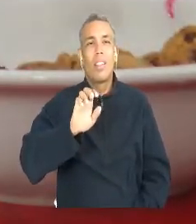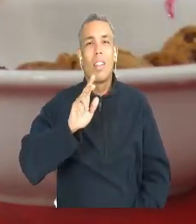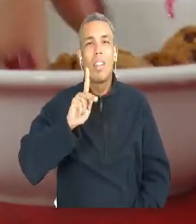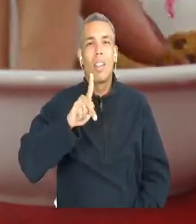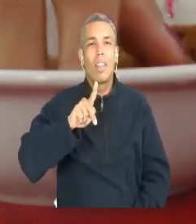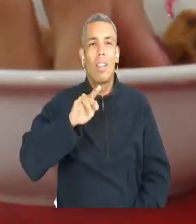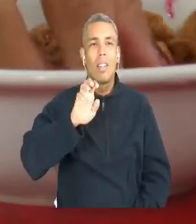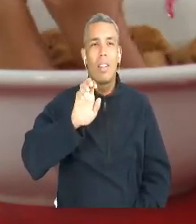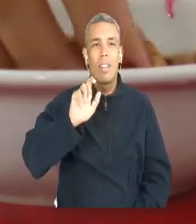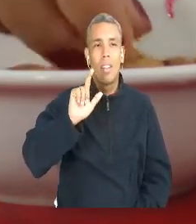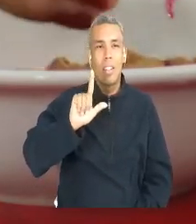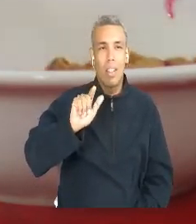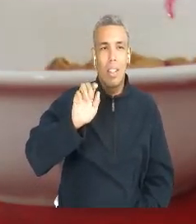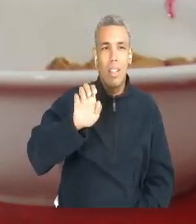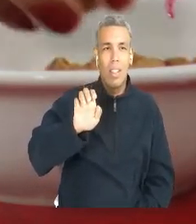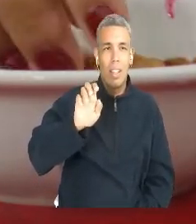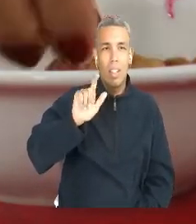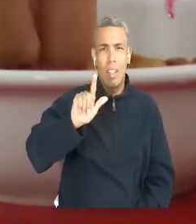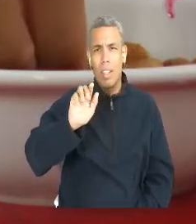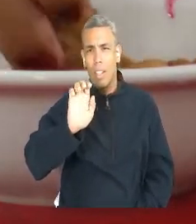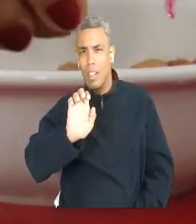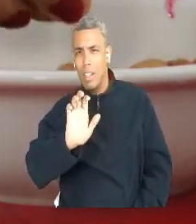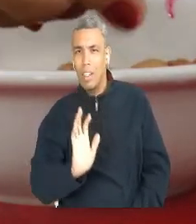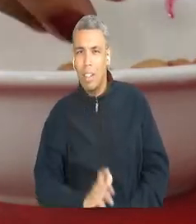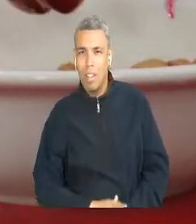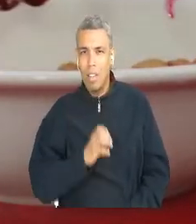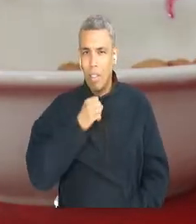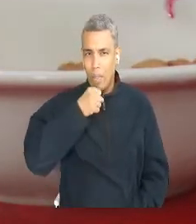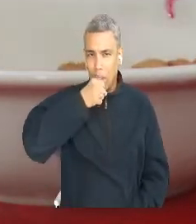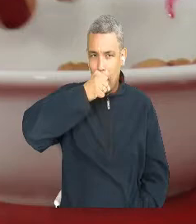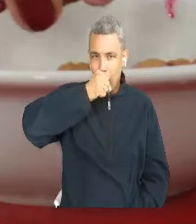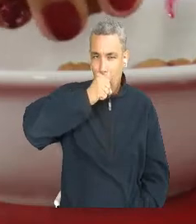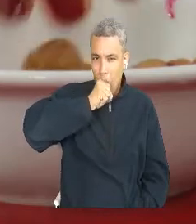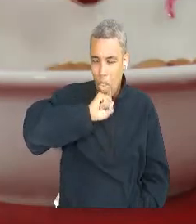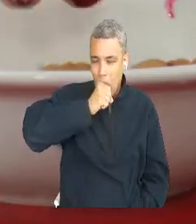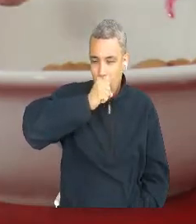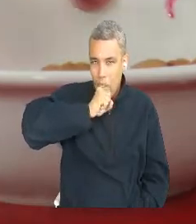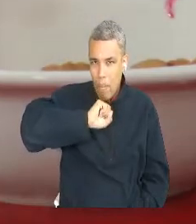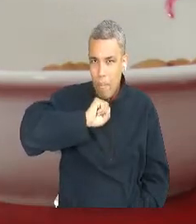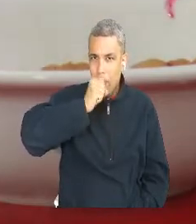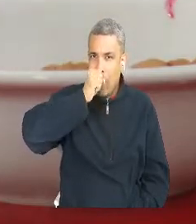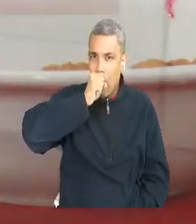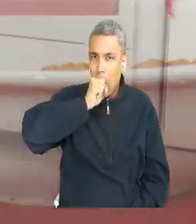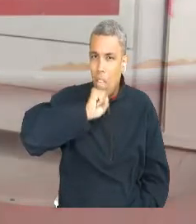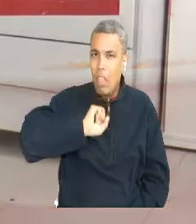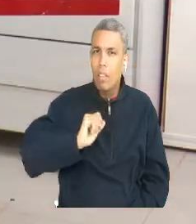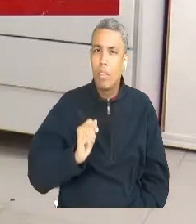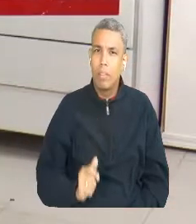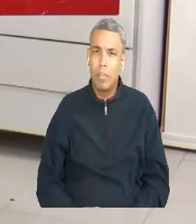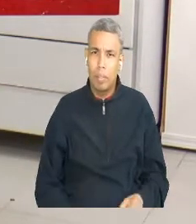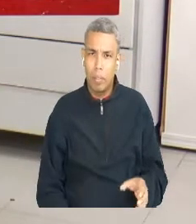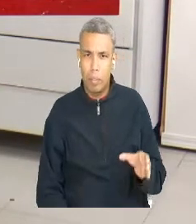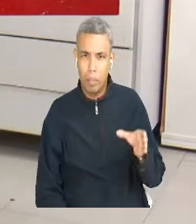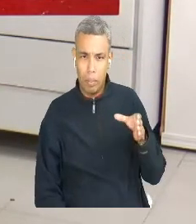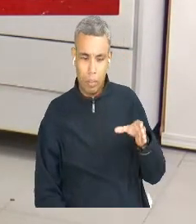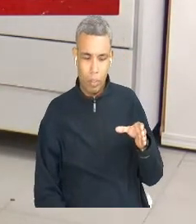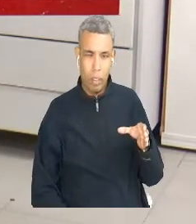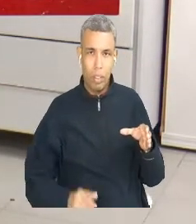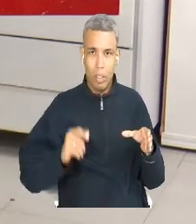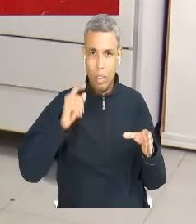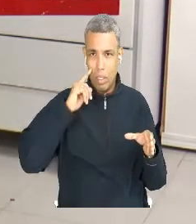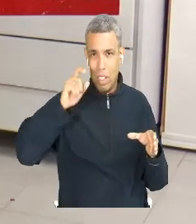de sacar el helado, no en bolitas, sino con la cuchara se hacen unas formitas como de balón de fútbol americano.